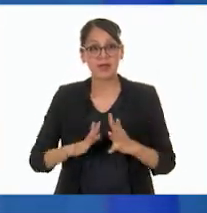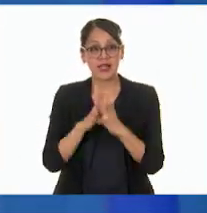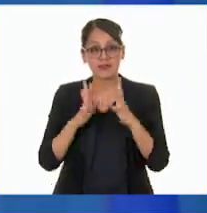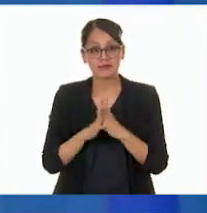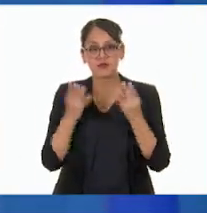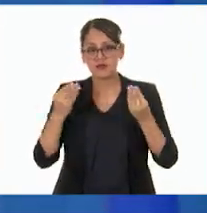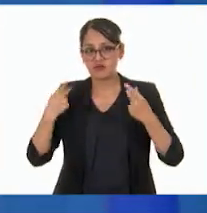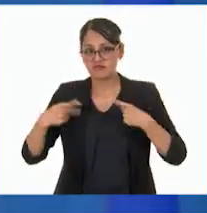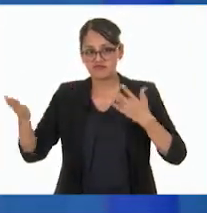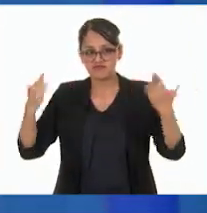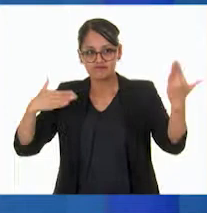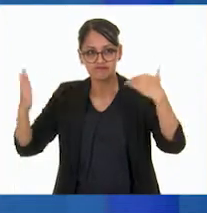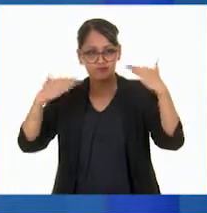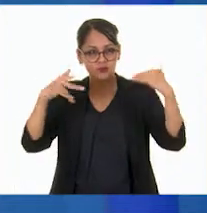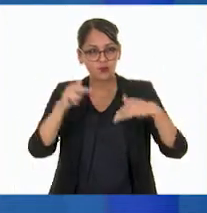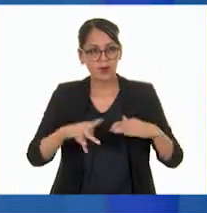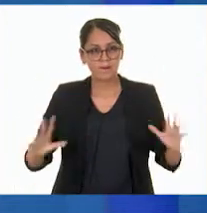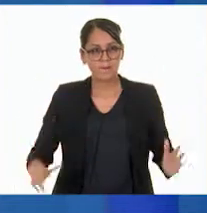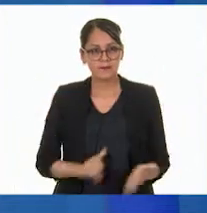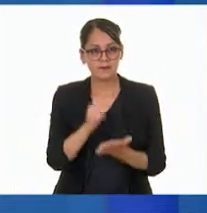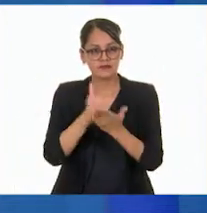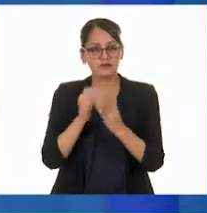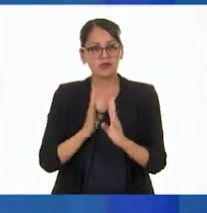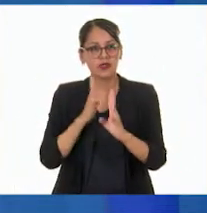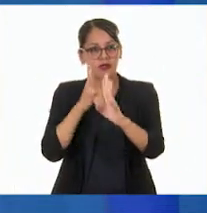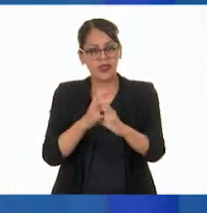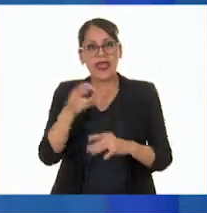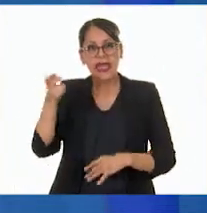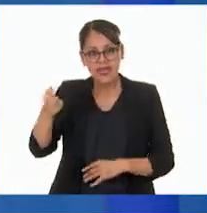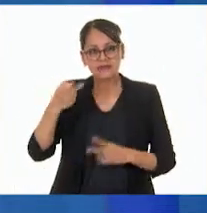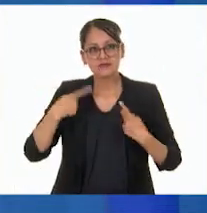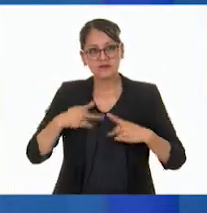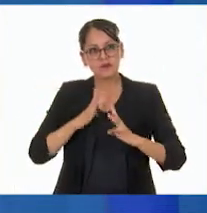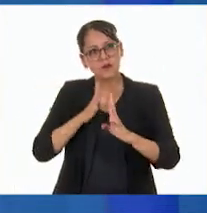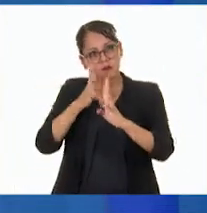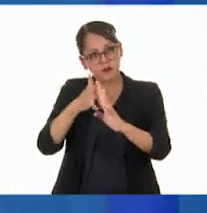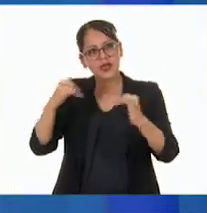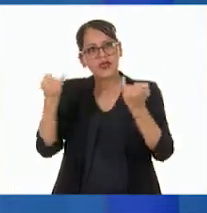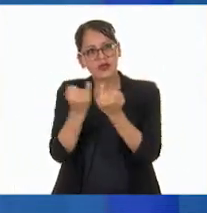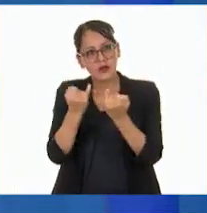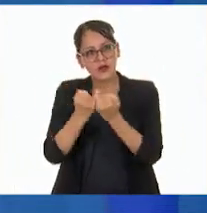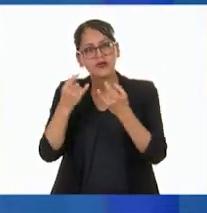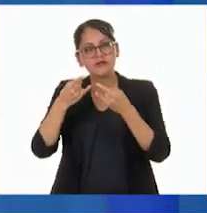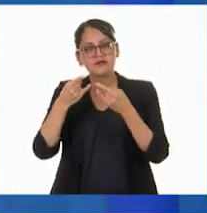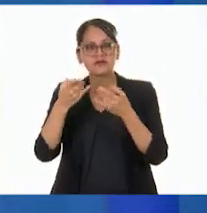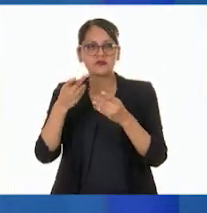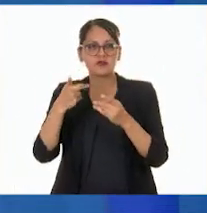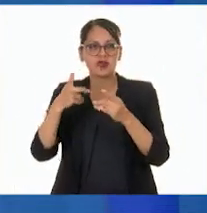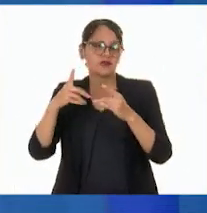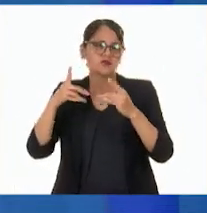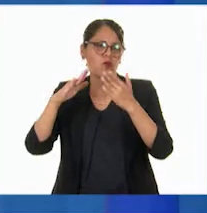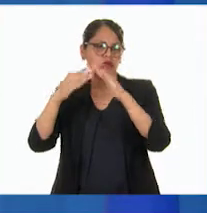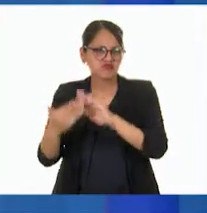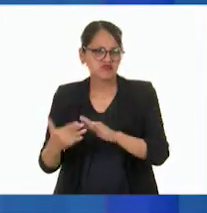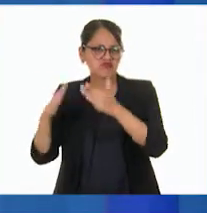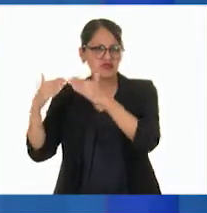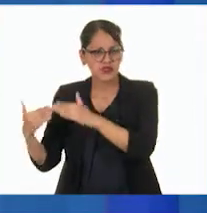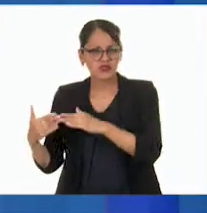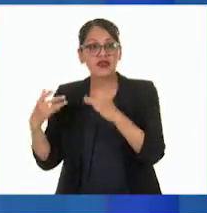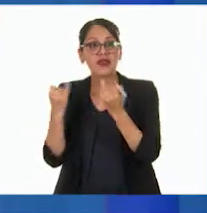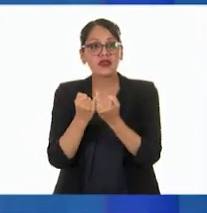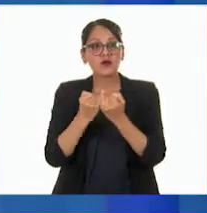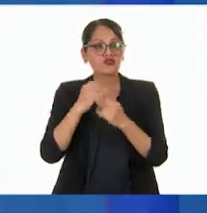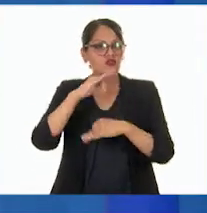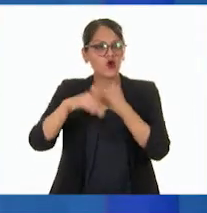de los habitantes de un pueblo o una ciudad. Esas procesiones, al igual que en el caso de algún desastre natural, recorrían